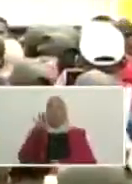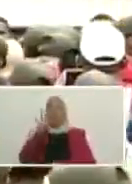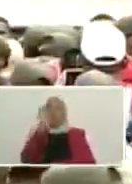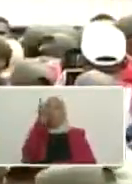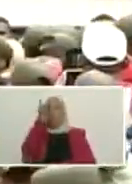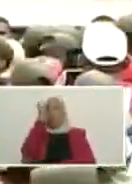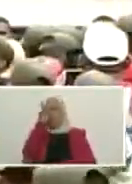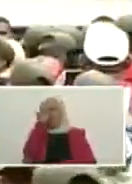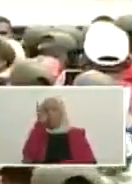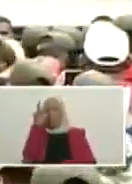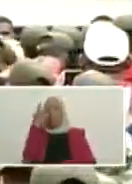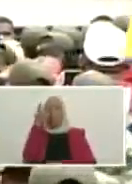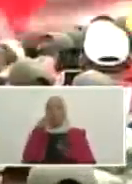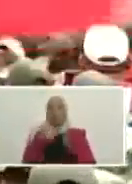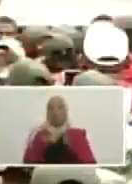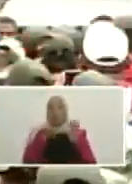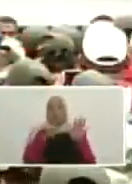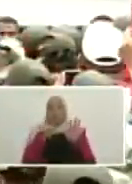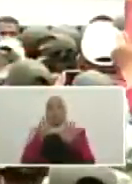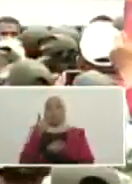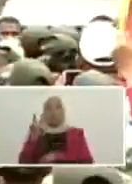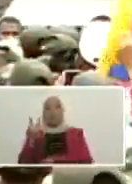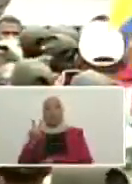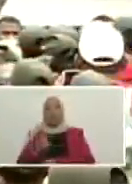de febrero de 1992.